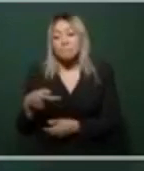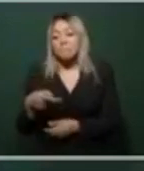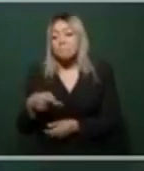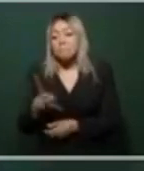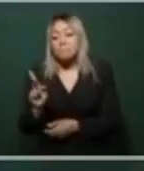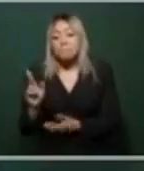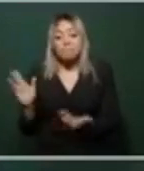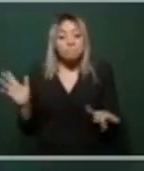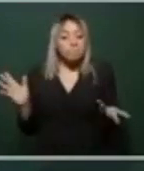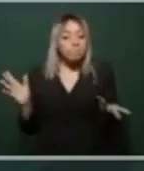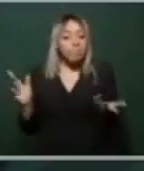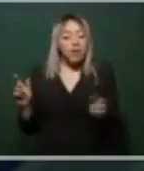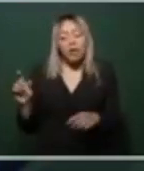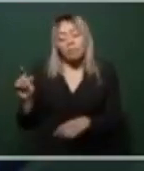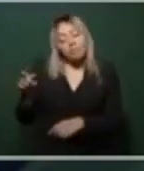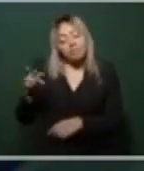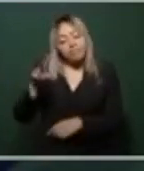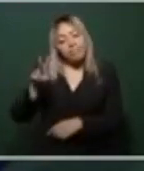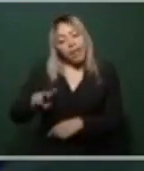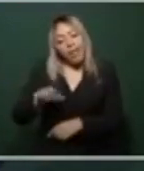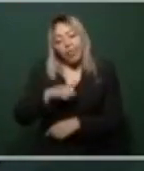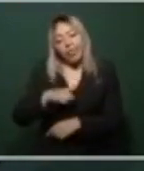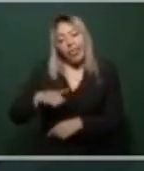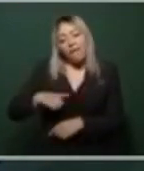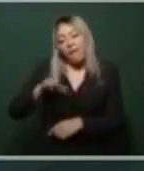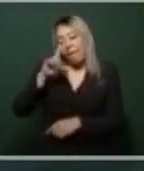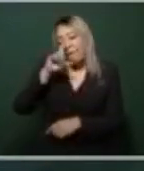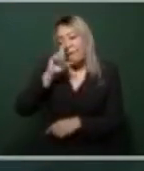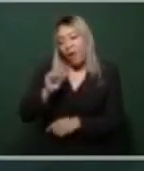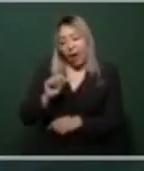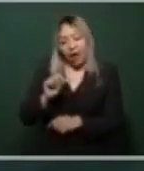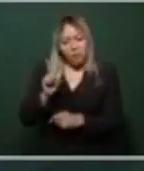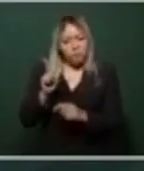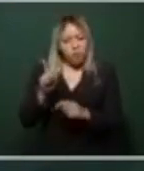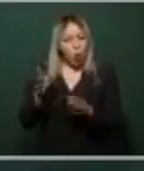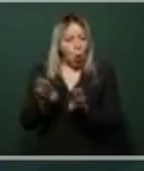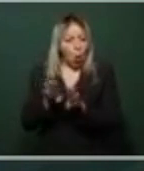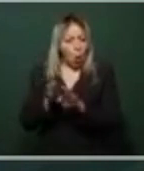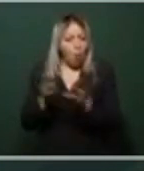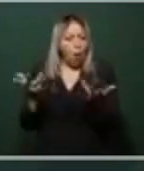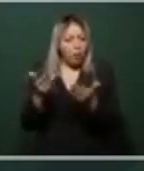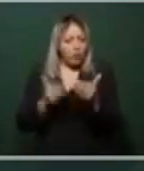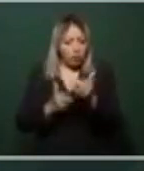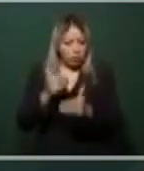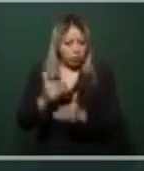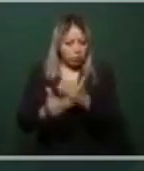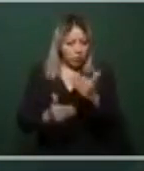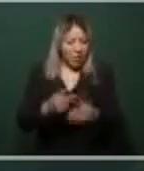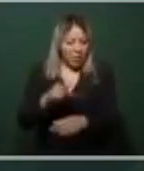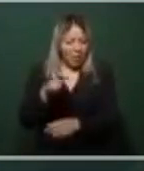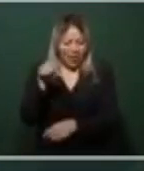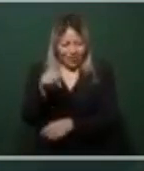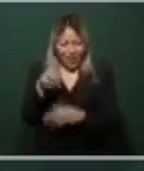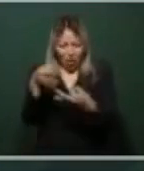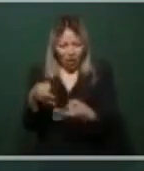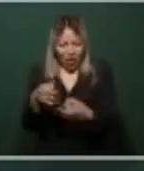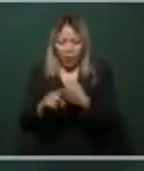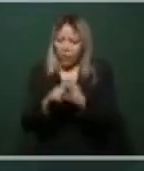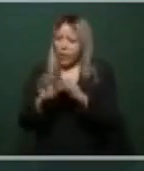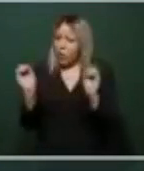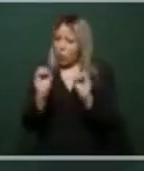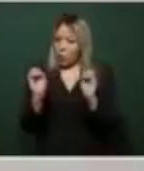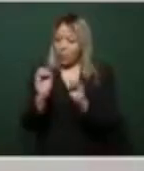es un error en el procedimiento, pero no va al fondo. O sea, el fondo es saber el dinero.